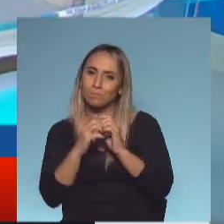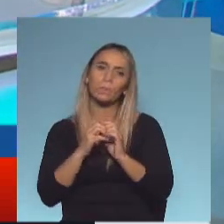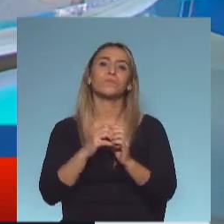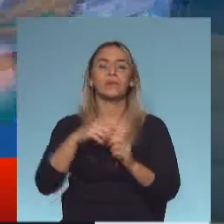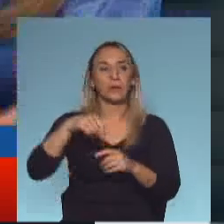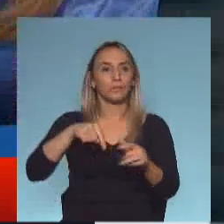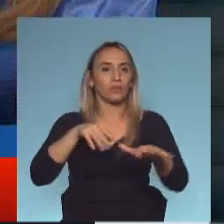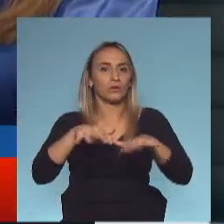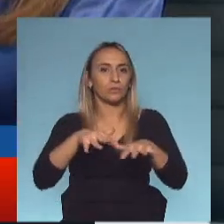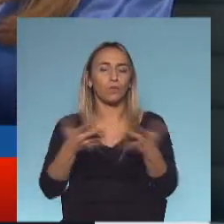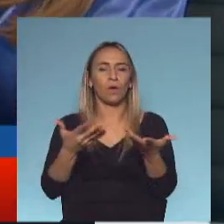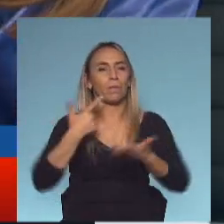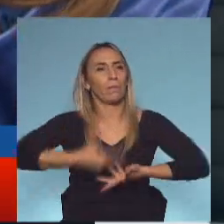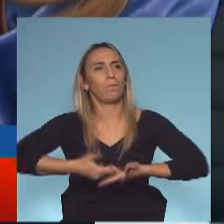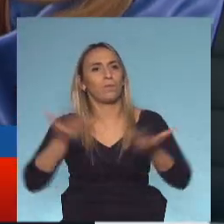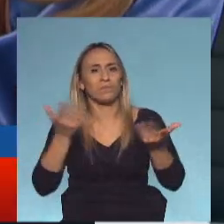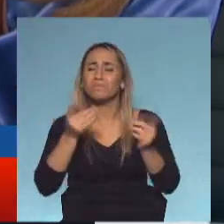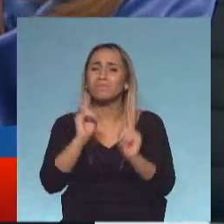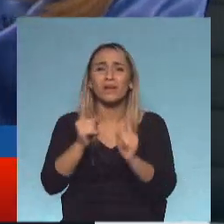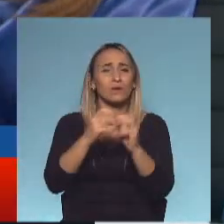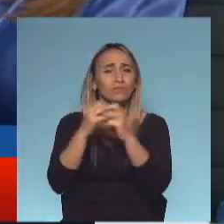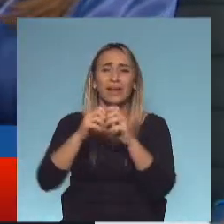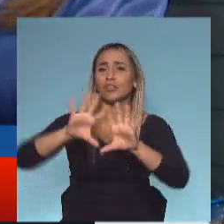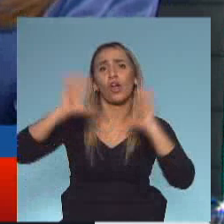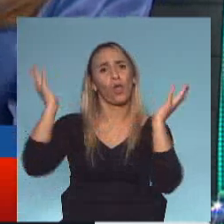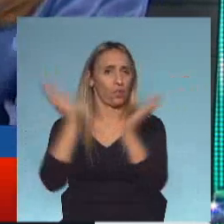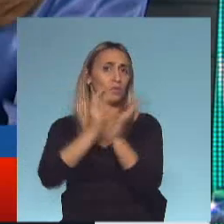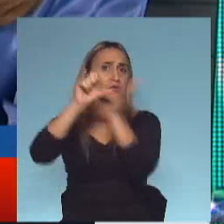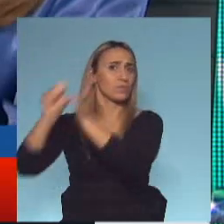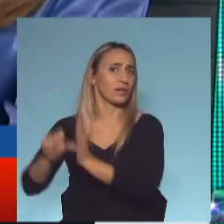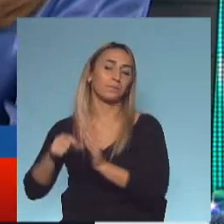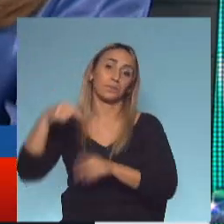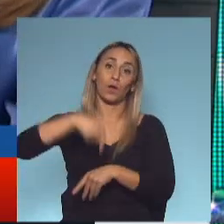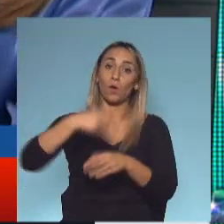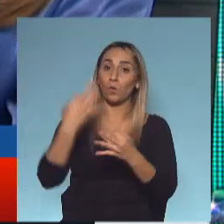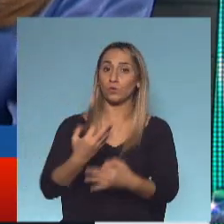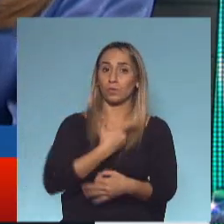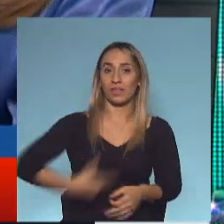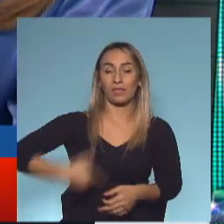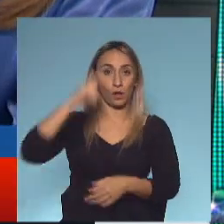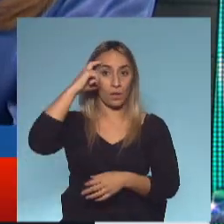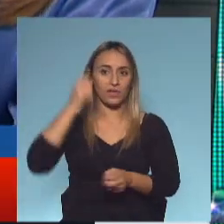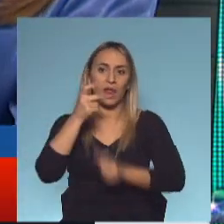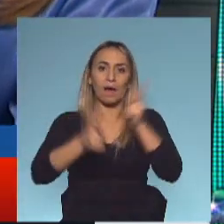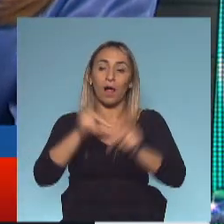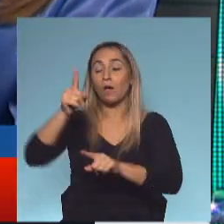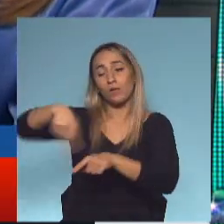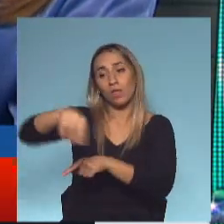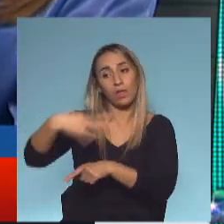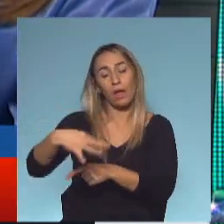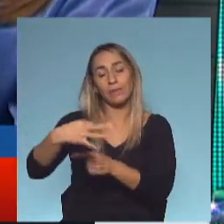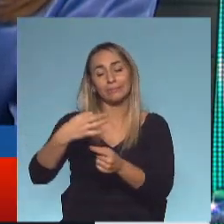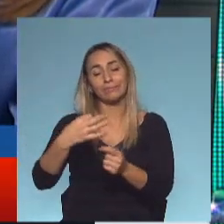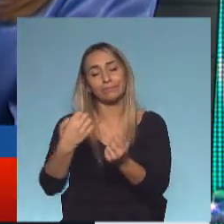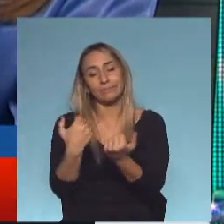repercusión mediática y popular tremenda y son las mismas discusiones que suceden en todo el mundo. Porque hoy Joe Biden habla de quiénes son los que tienen que ceder algo, porque